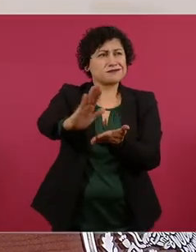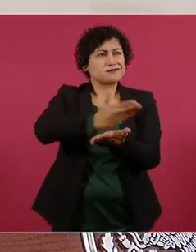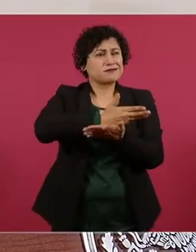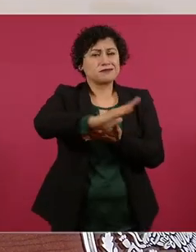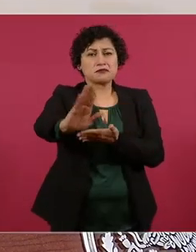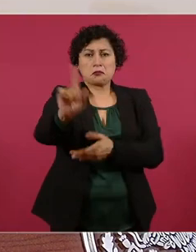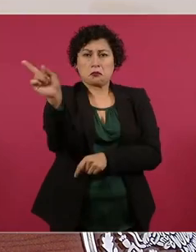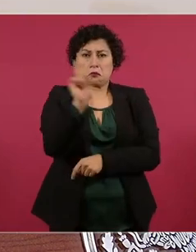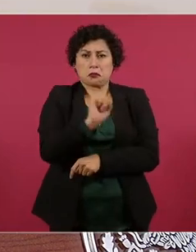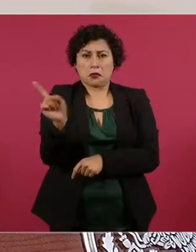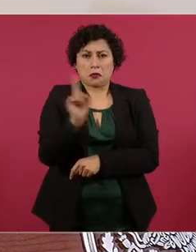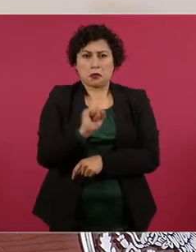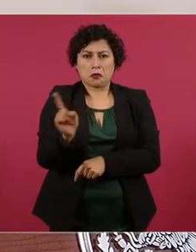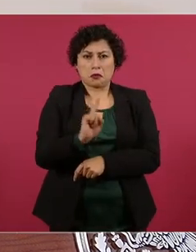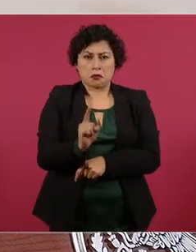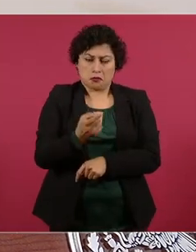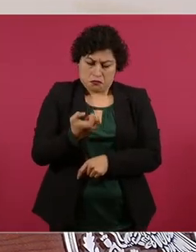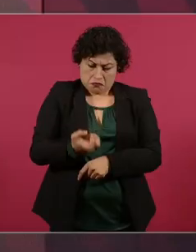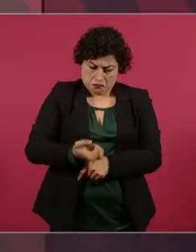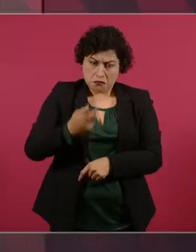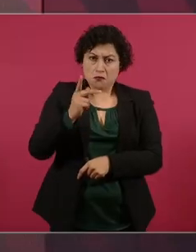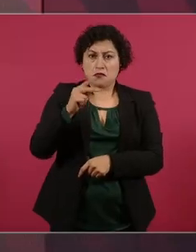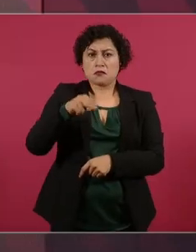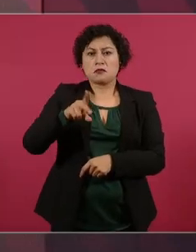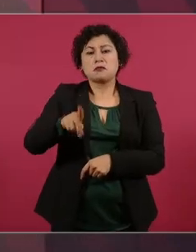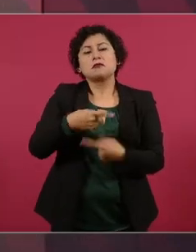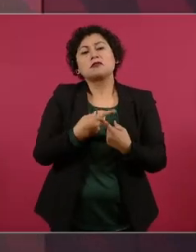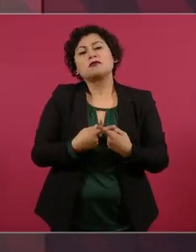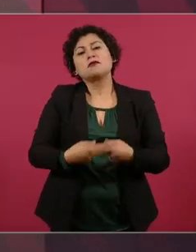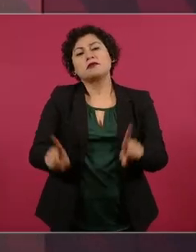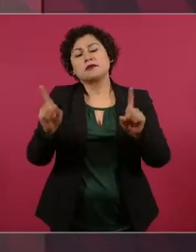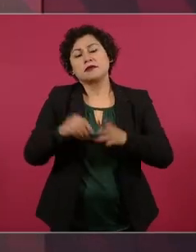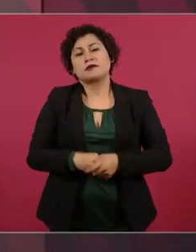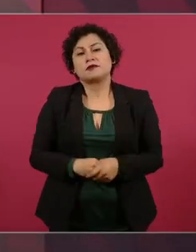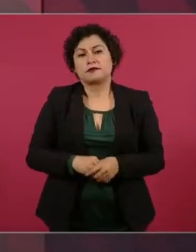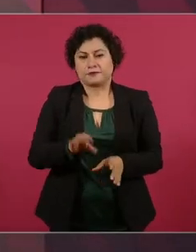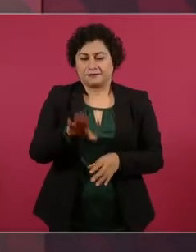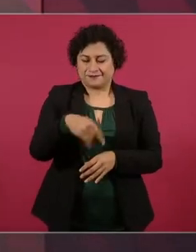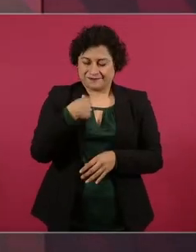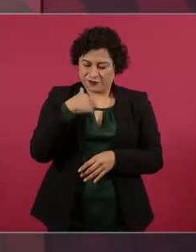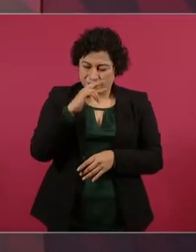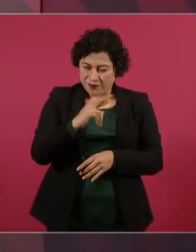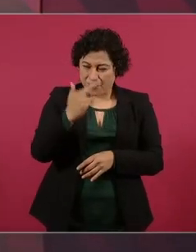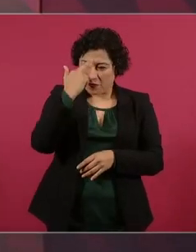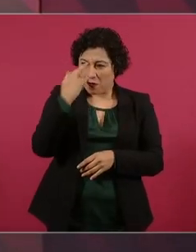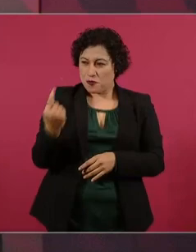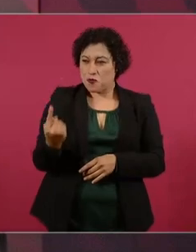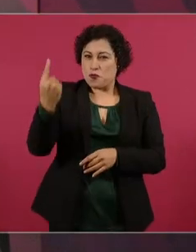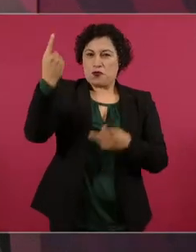esto es distinto. Me acuerdo que hubo una persona, un técnico, que me dijo,